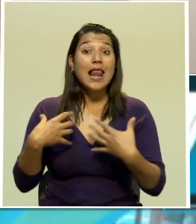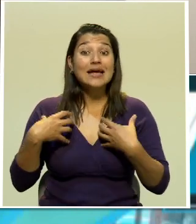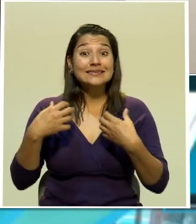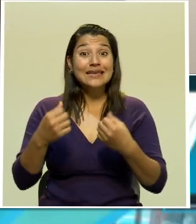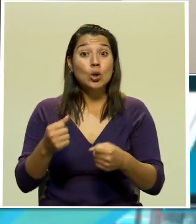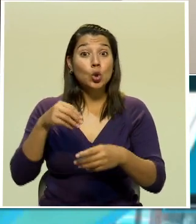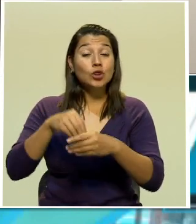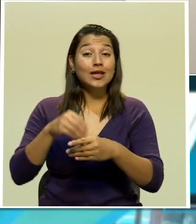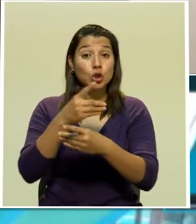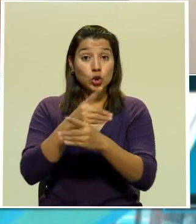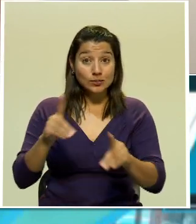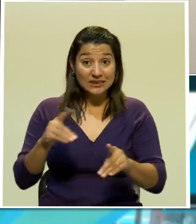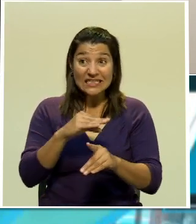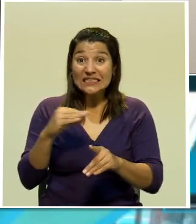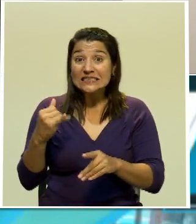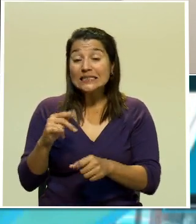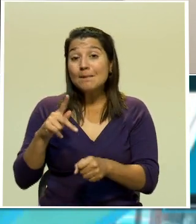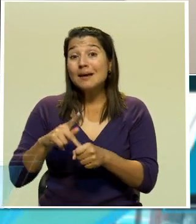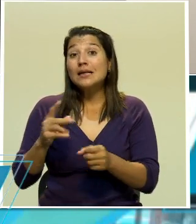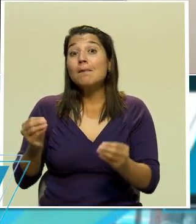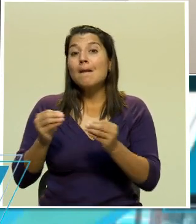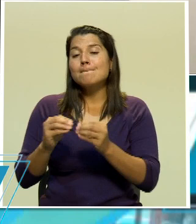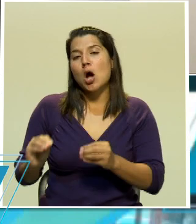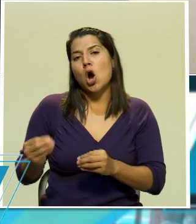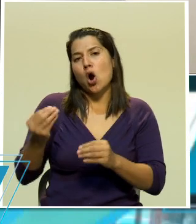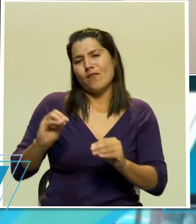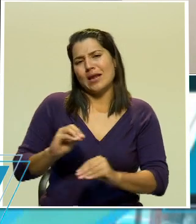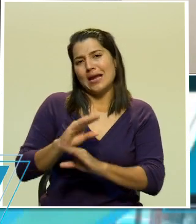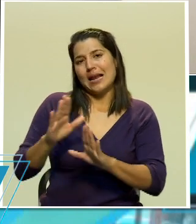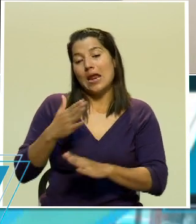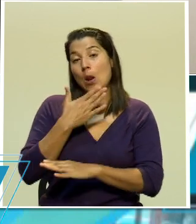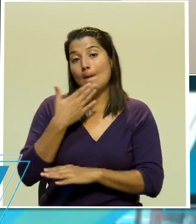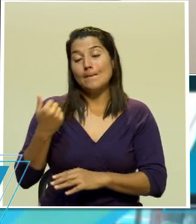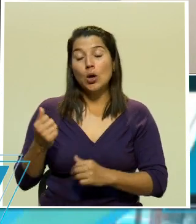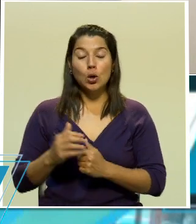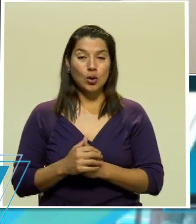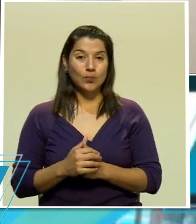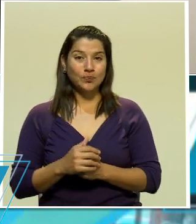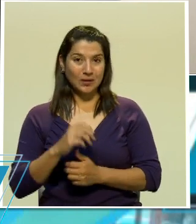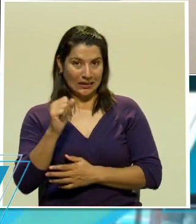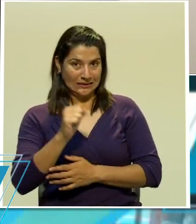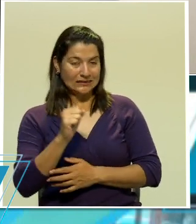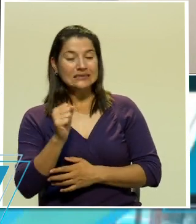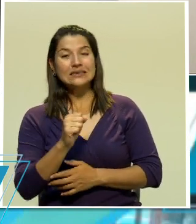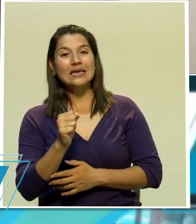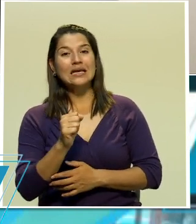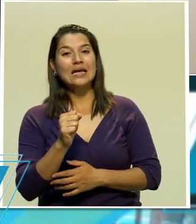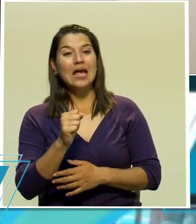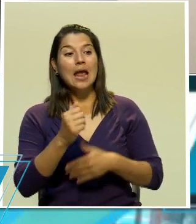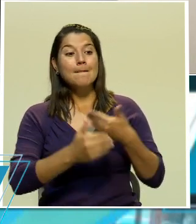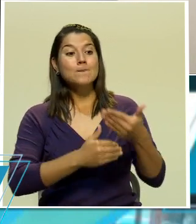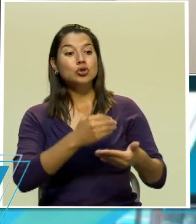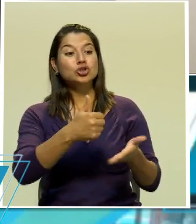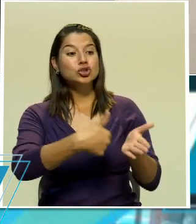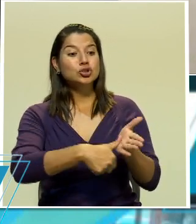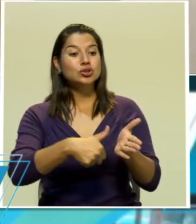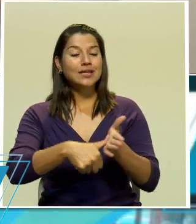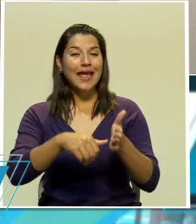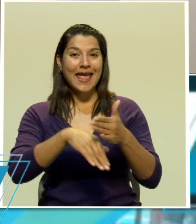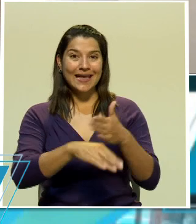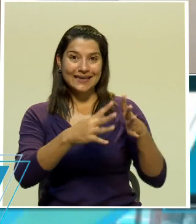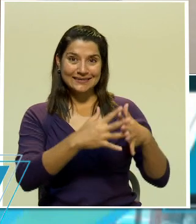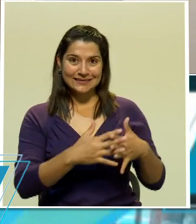más personas jóvenes estén involucradas, por supuesto que eso es mejor. Sí, el escenario electoral estadounidense se